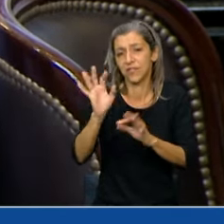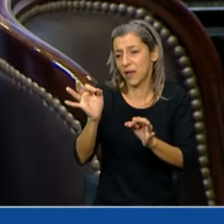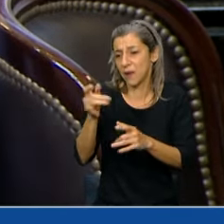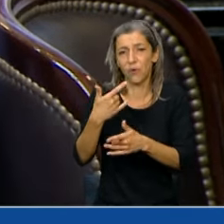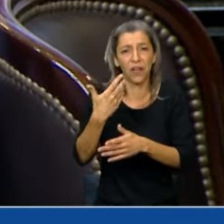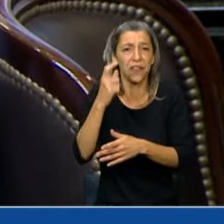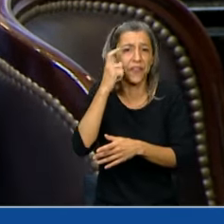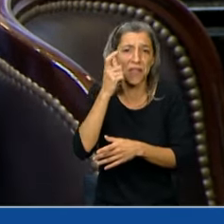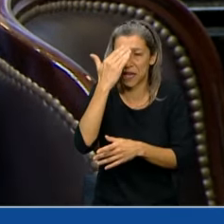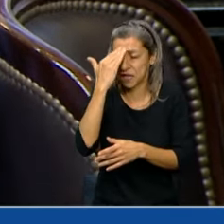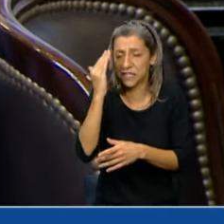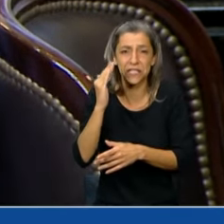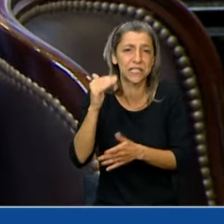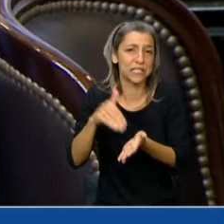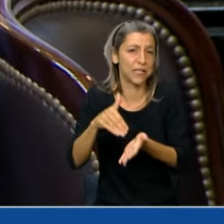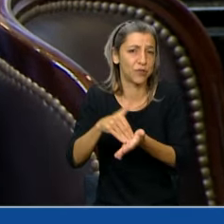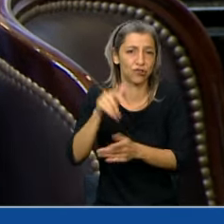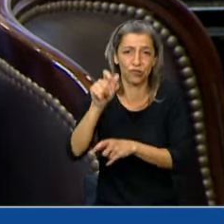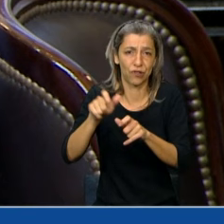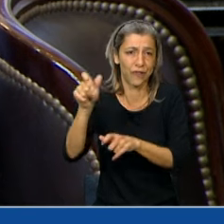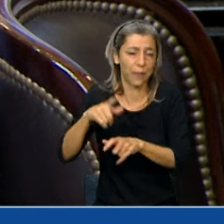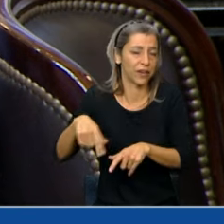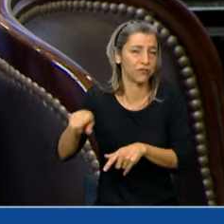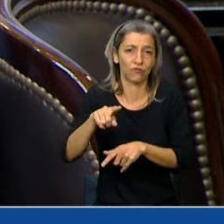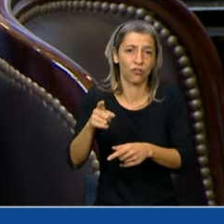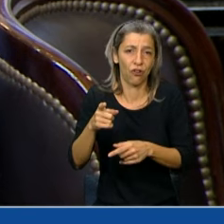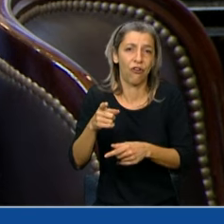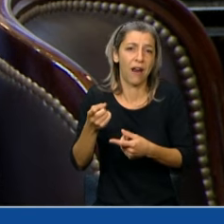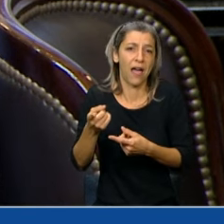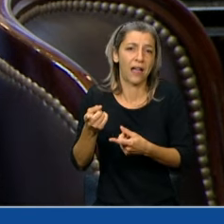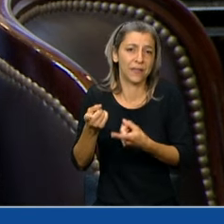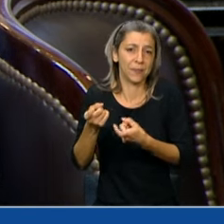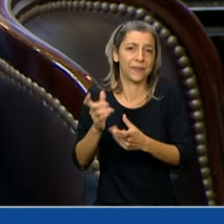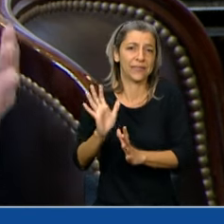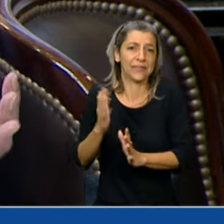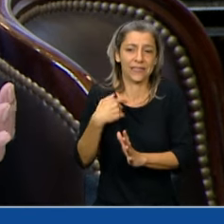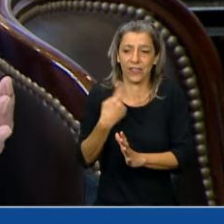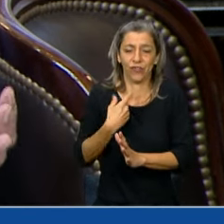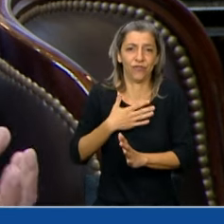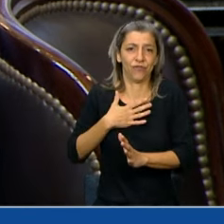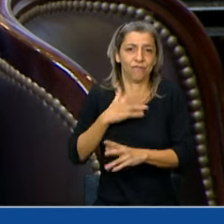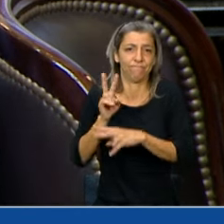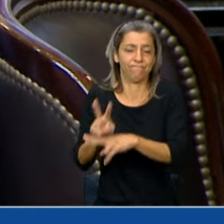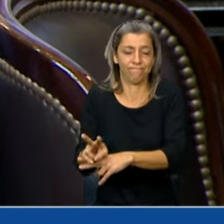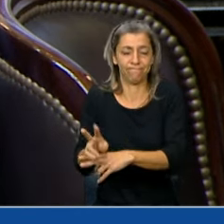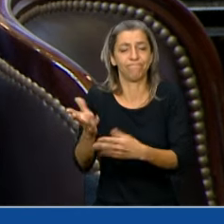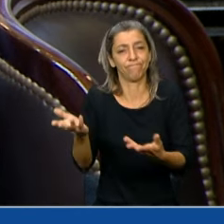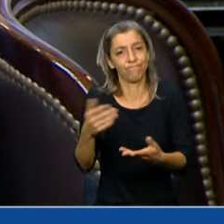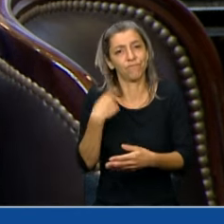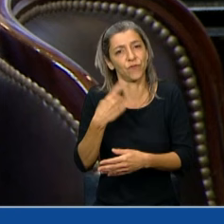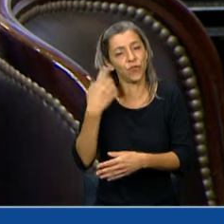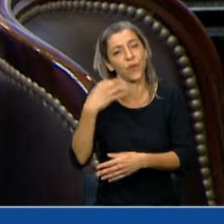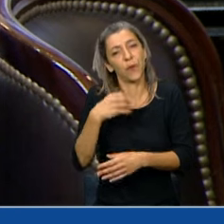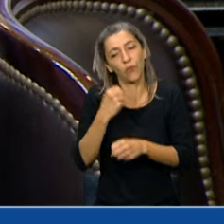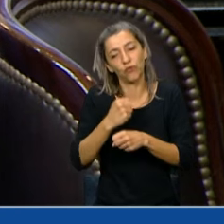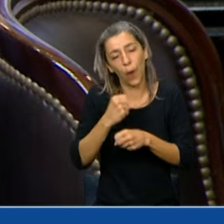15 millones de personas se ha dicho acá y es así es la mayoría y tenemos que